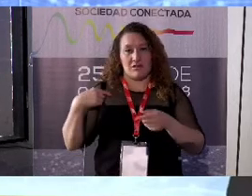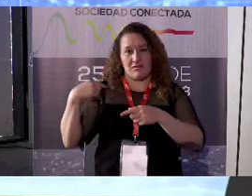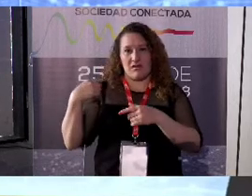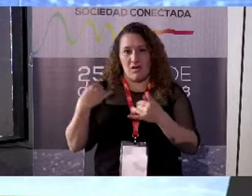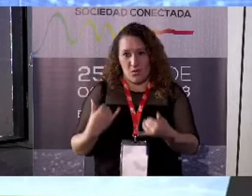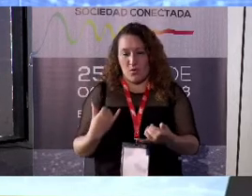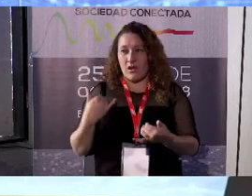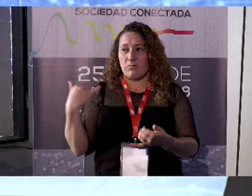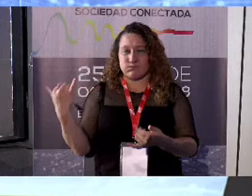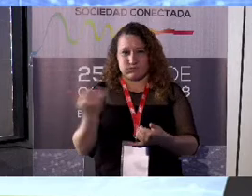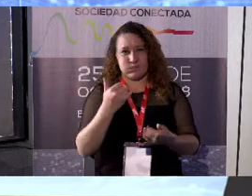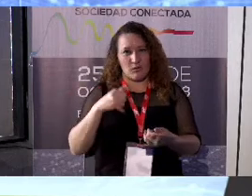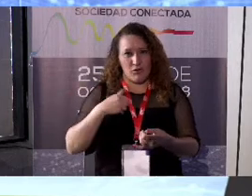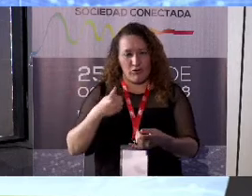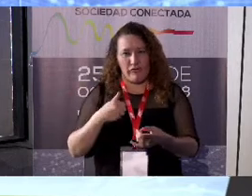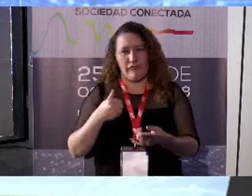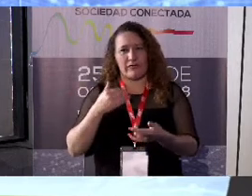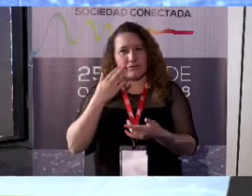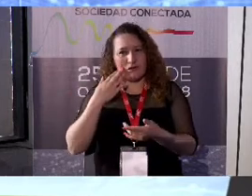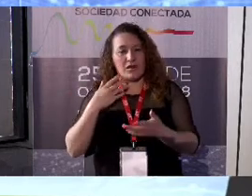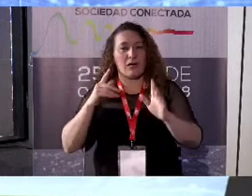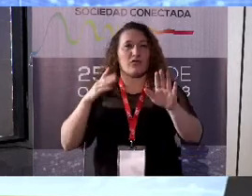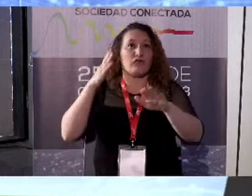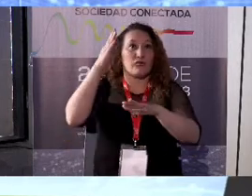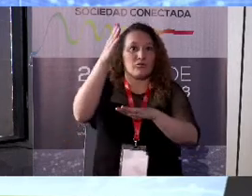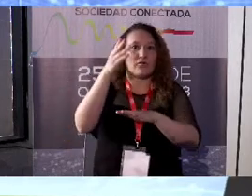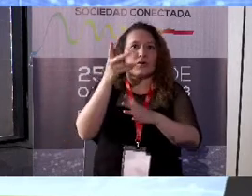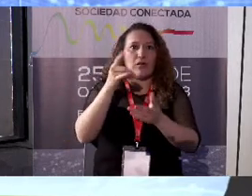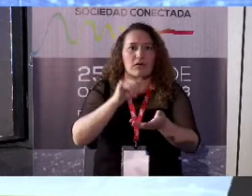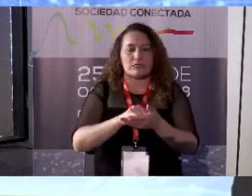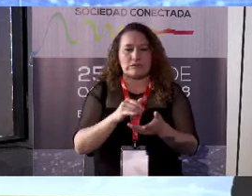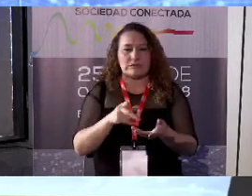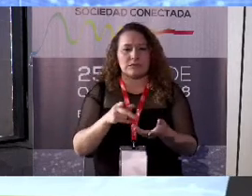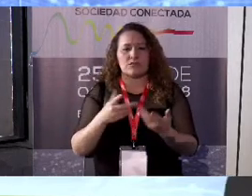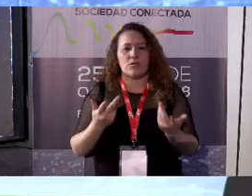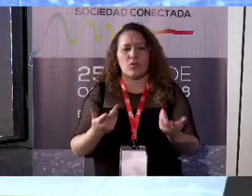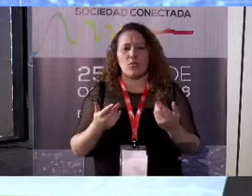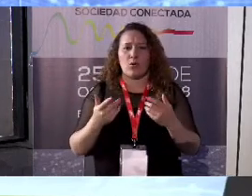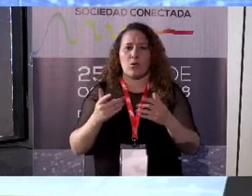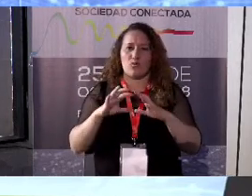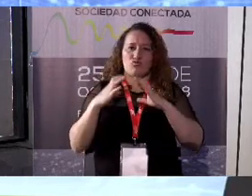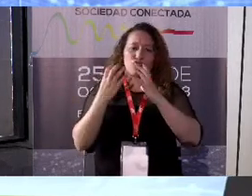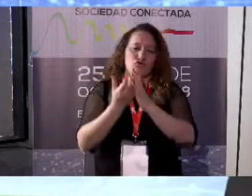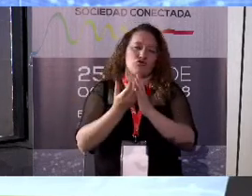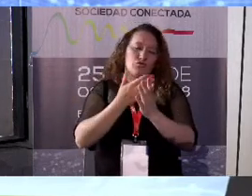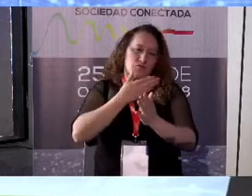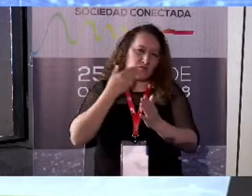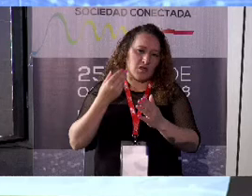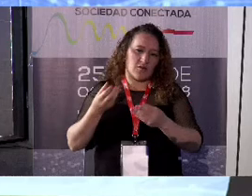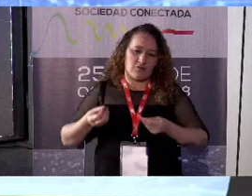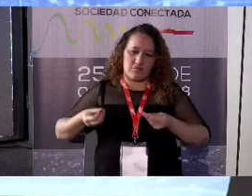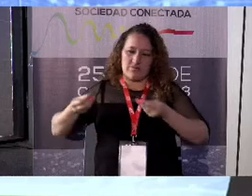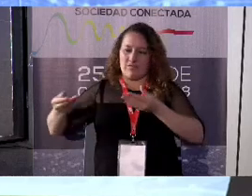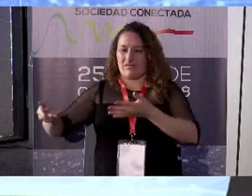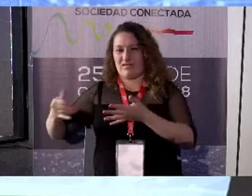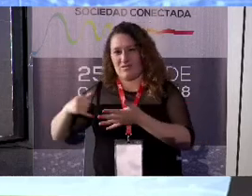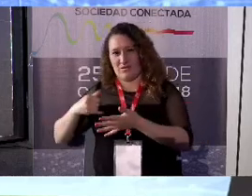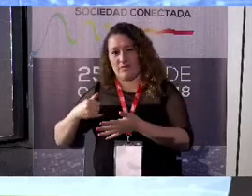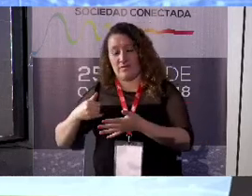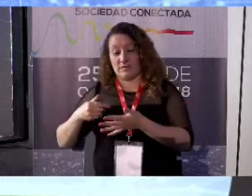y futuras todo esto se está haciendo con el fin de tratar de dejar un mundo mejor a las futuras generaciones la